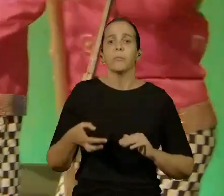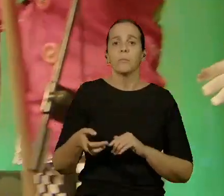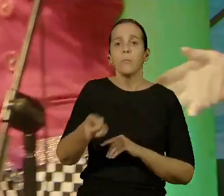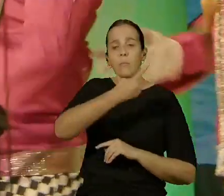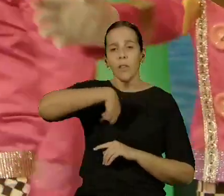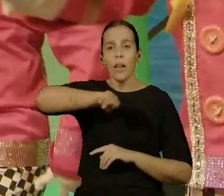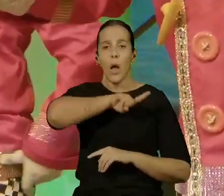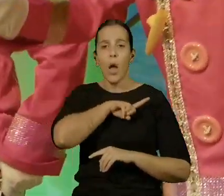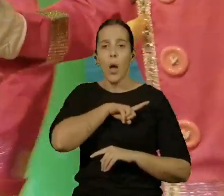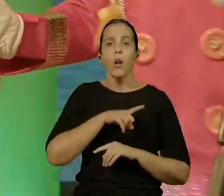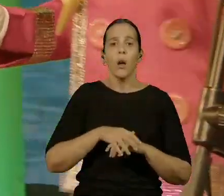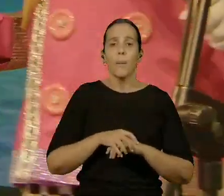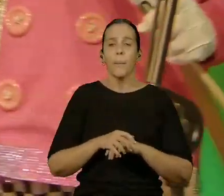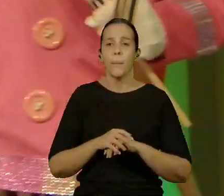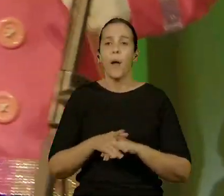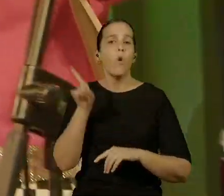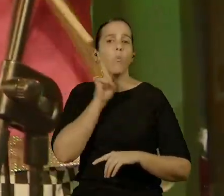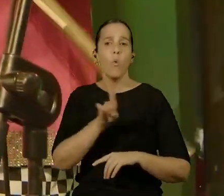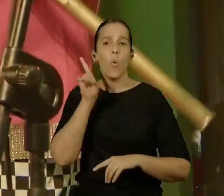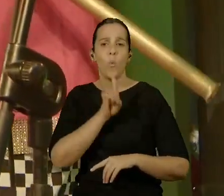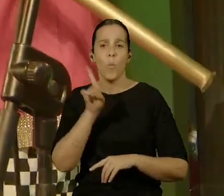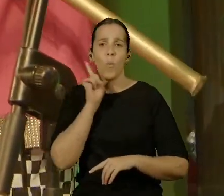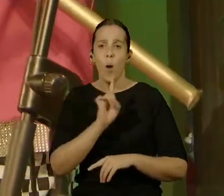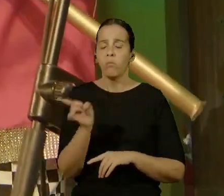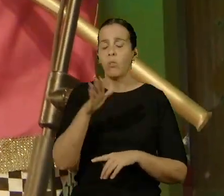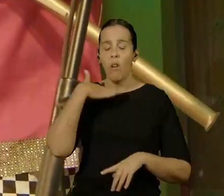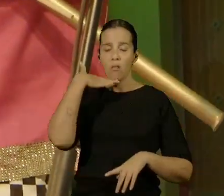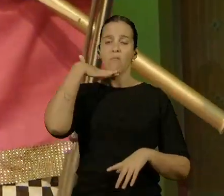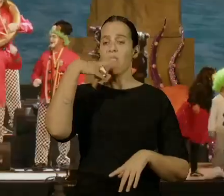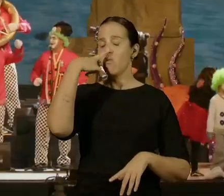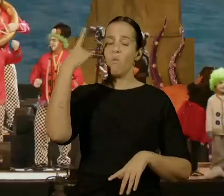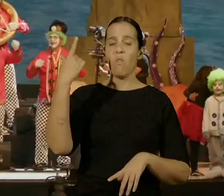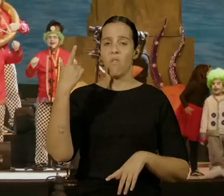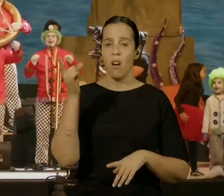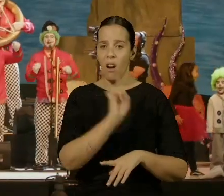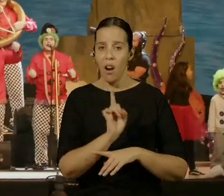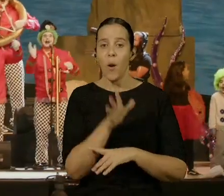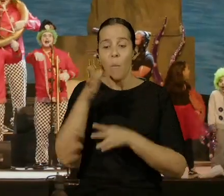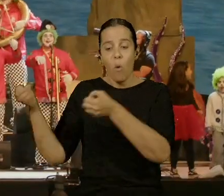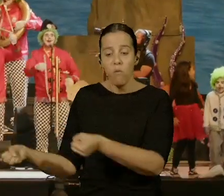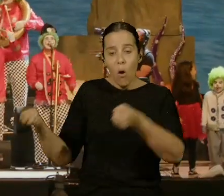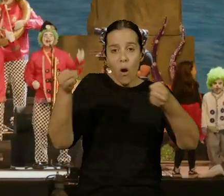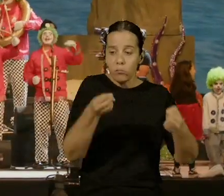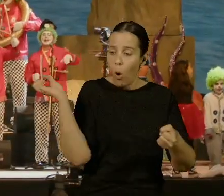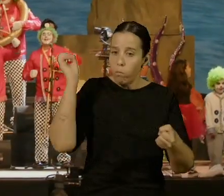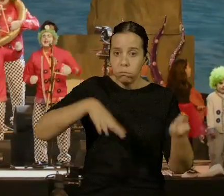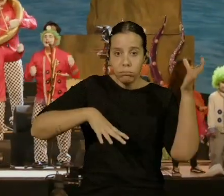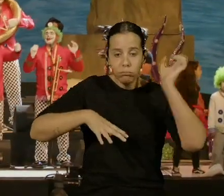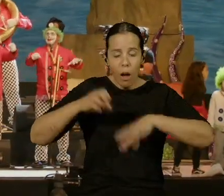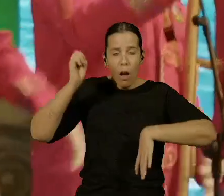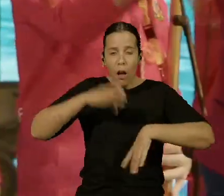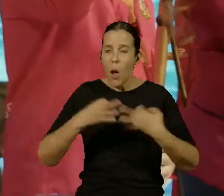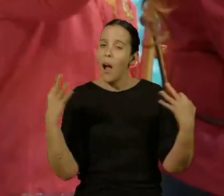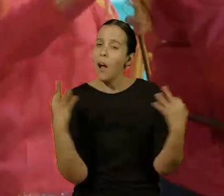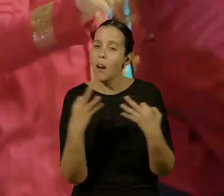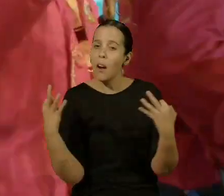mal una mentira y la soberbia. Al caldero vamos a echar a